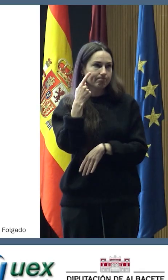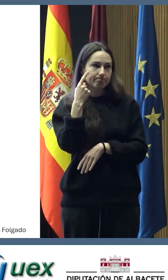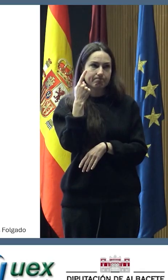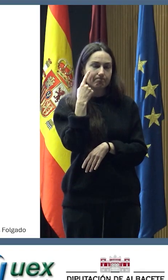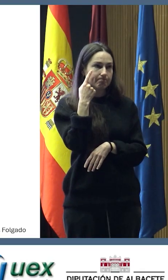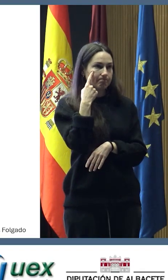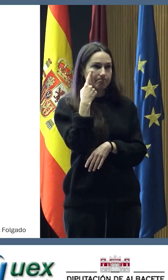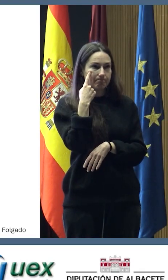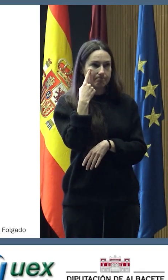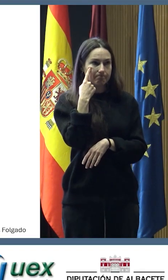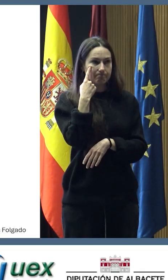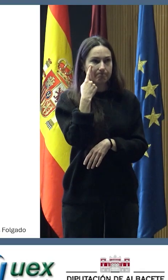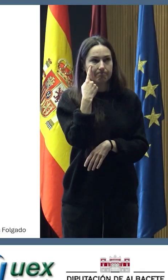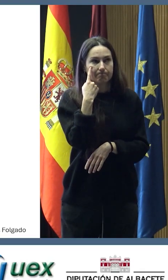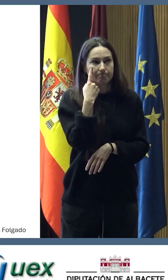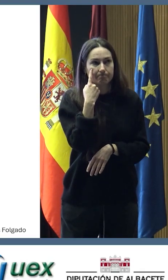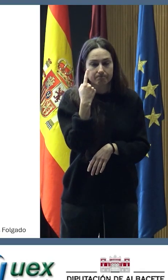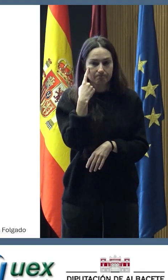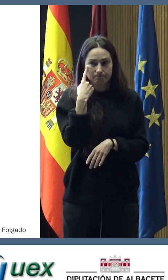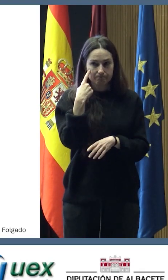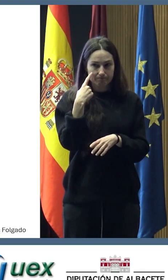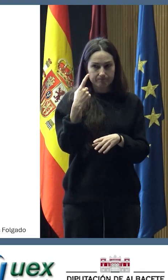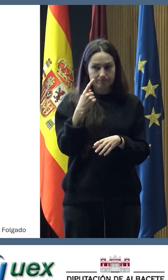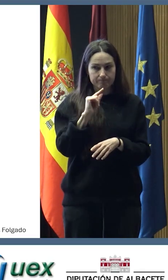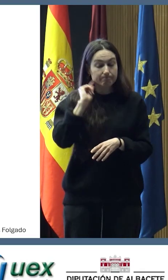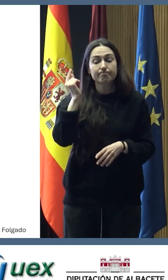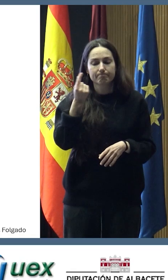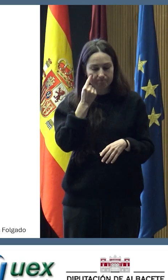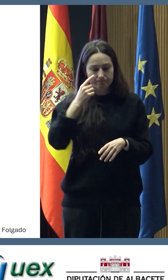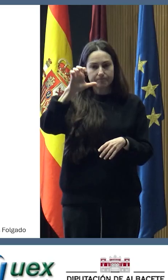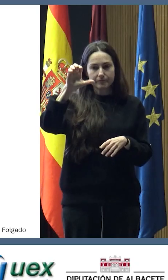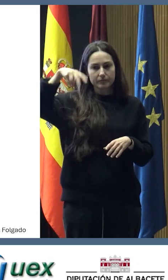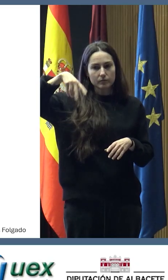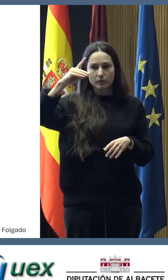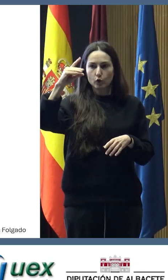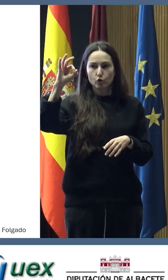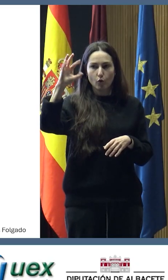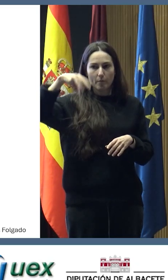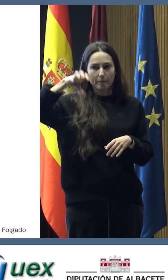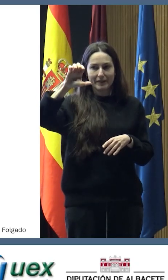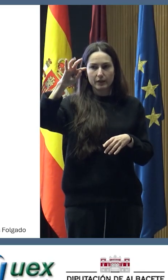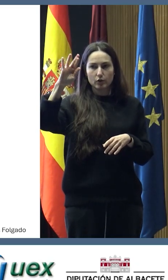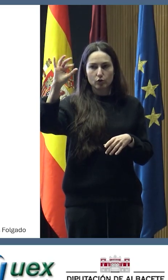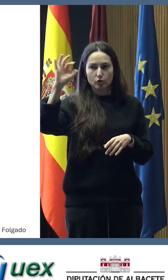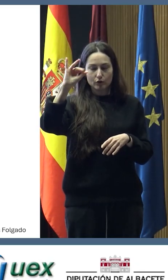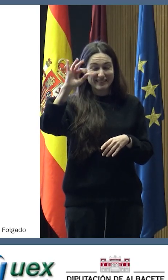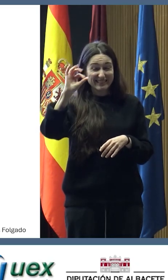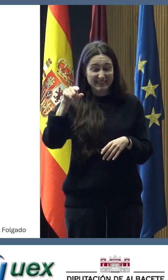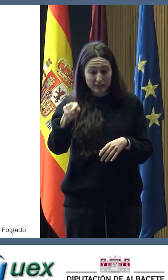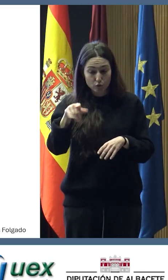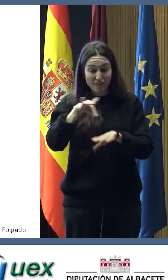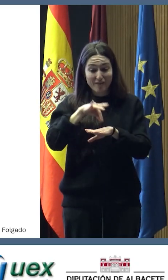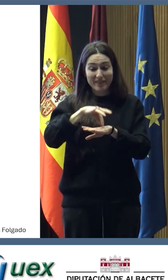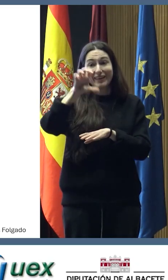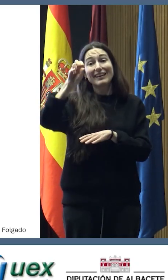que es una endometriosis, que es una enfermedad endocrina y autoinmune